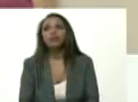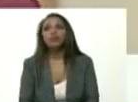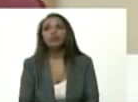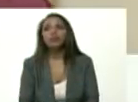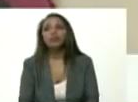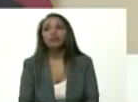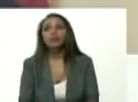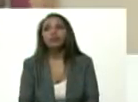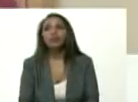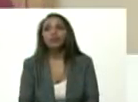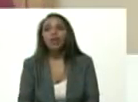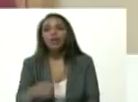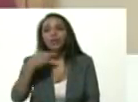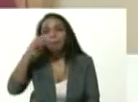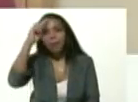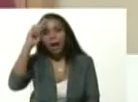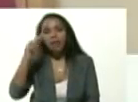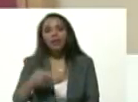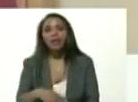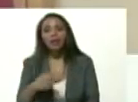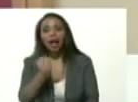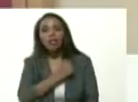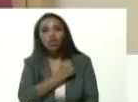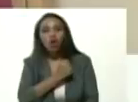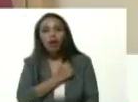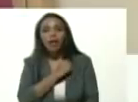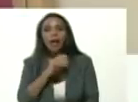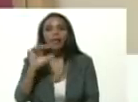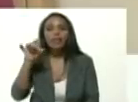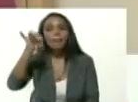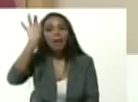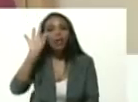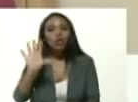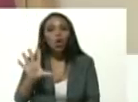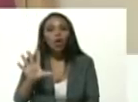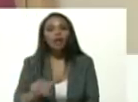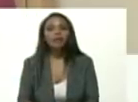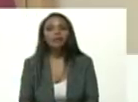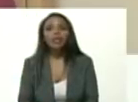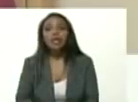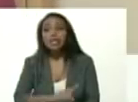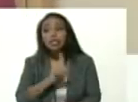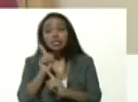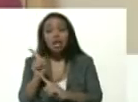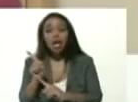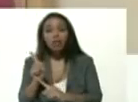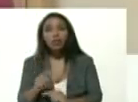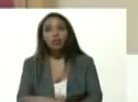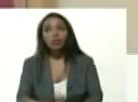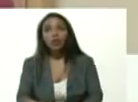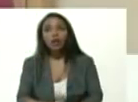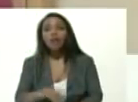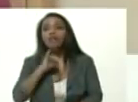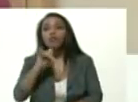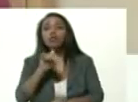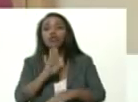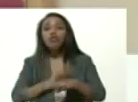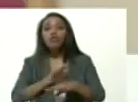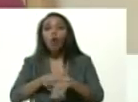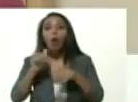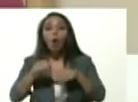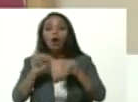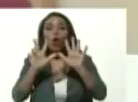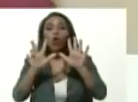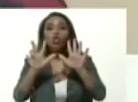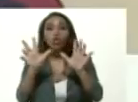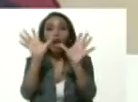Del padre Numa Molina, de curas católicos, de pastores. Y ellos me han informado que hoy a las 8 de la